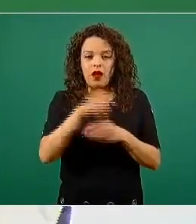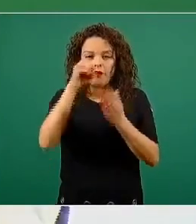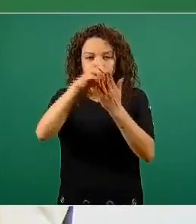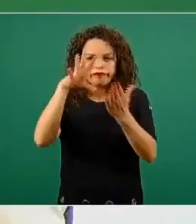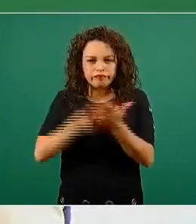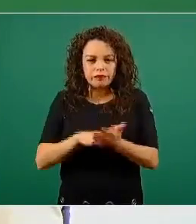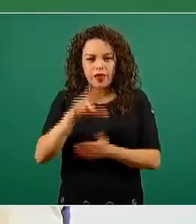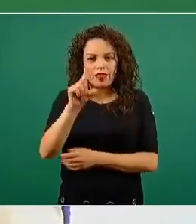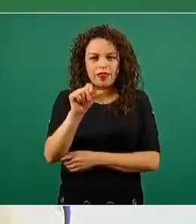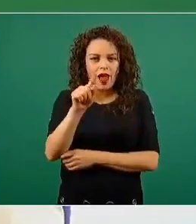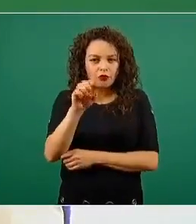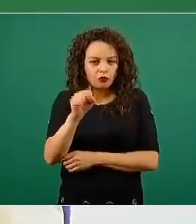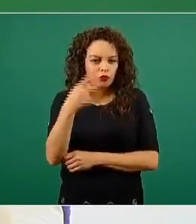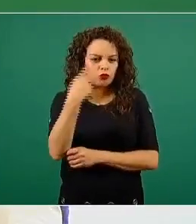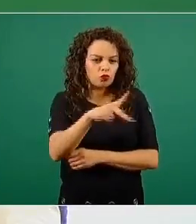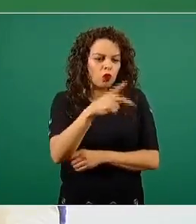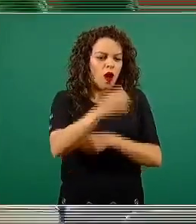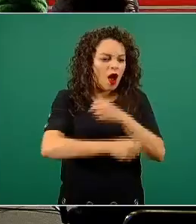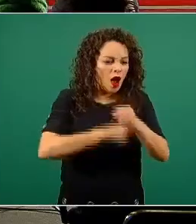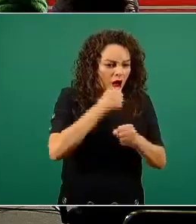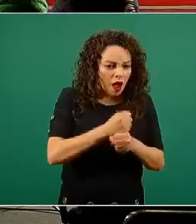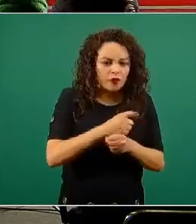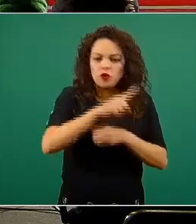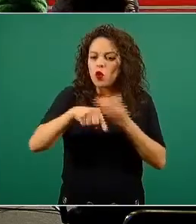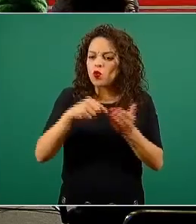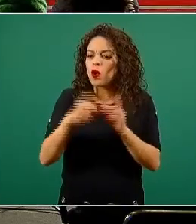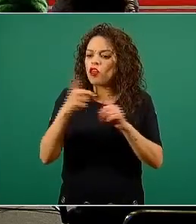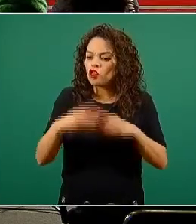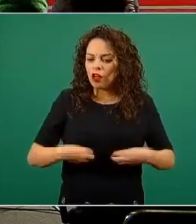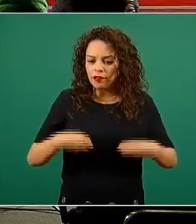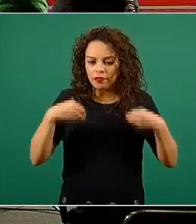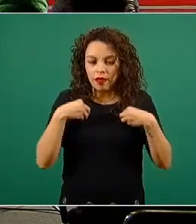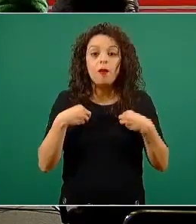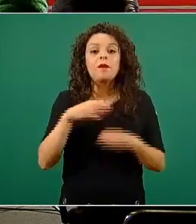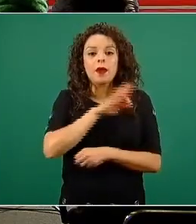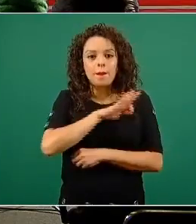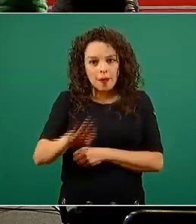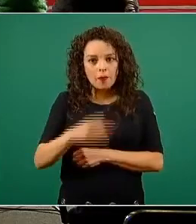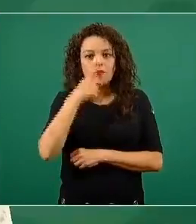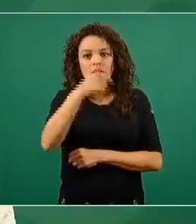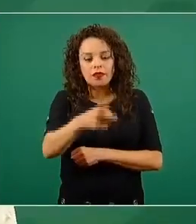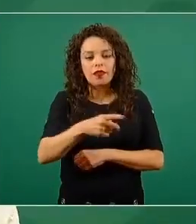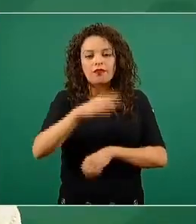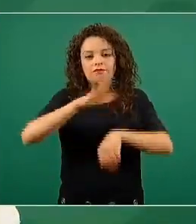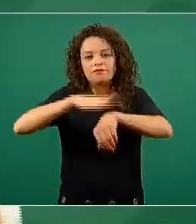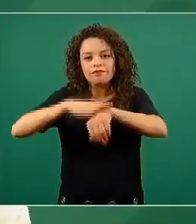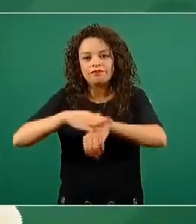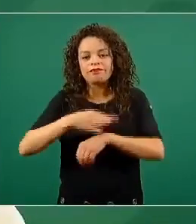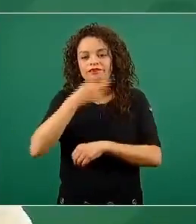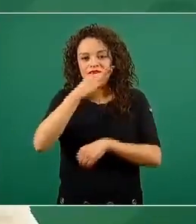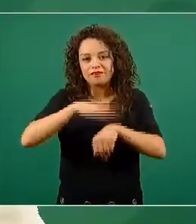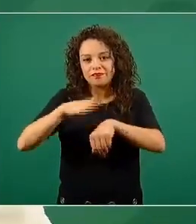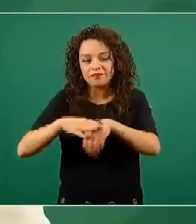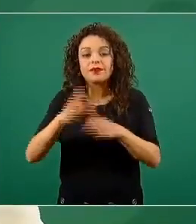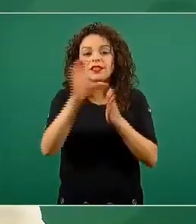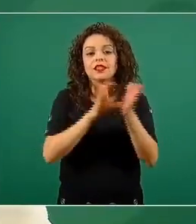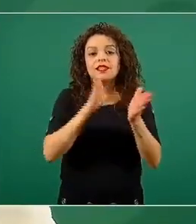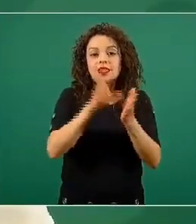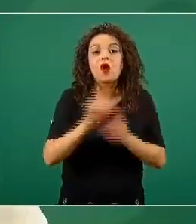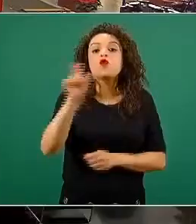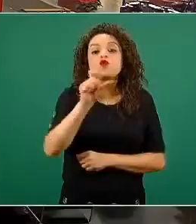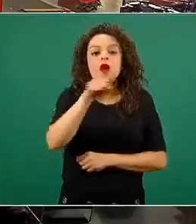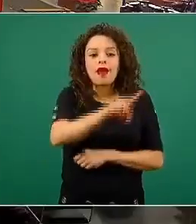su edad y por su lugar en el que vive, el calendario que le correspondería. Entonces lo vamos a hacer con todo